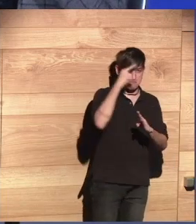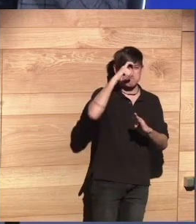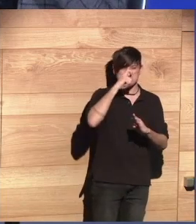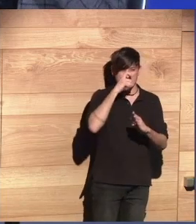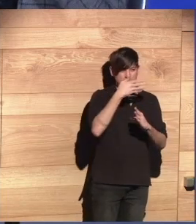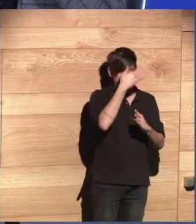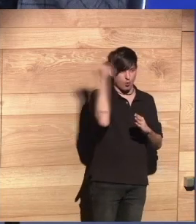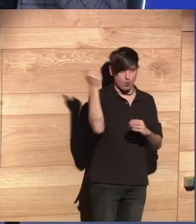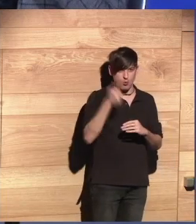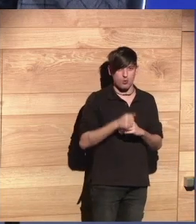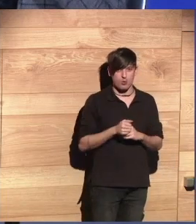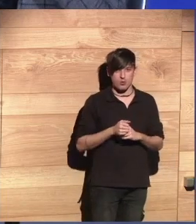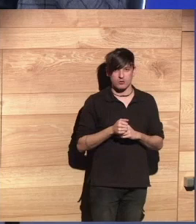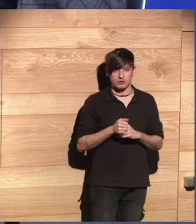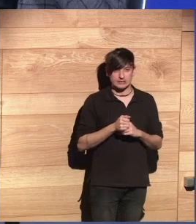memoria y